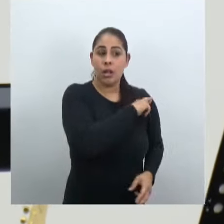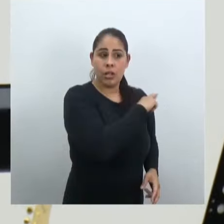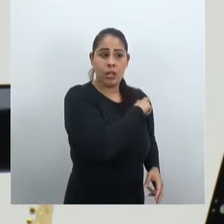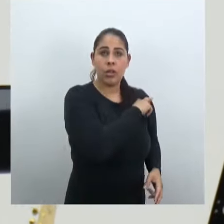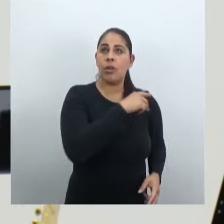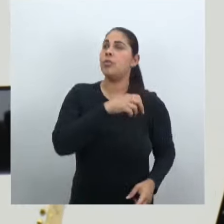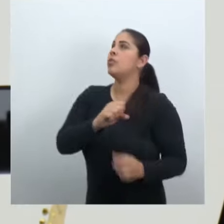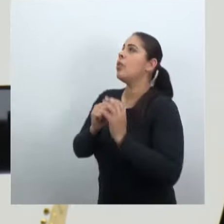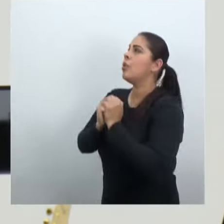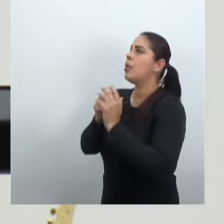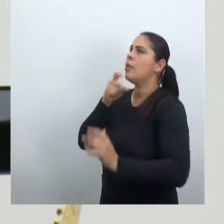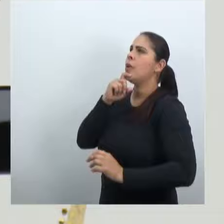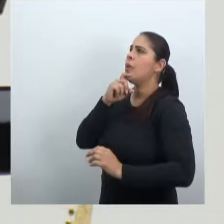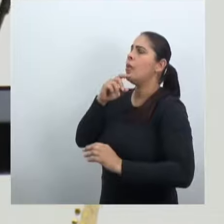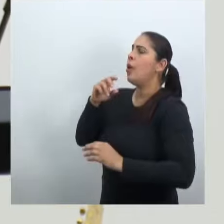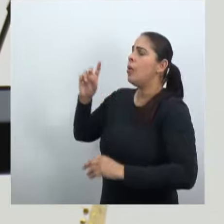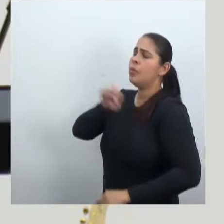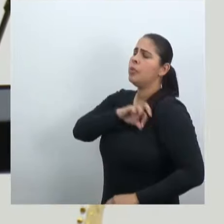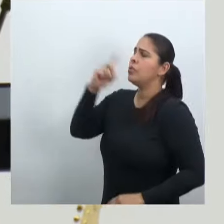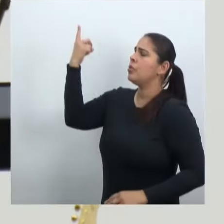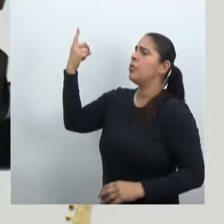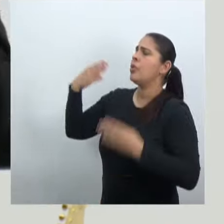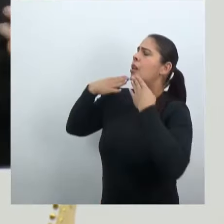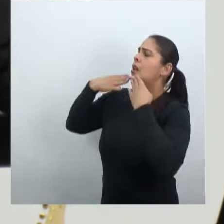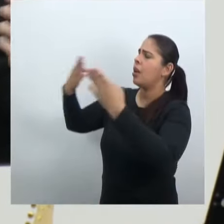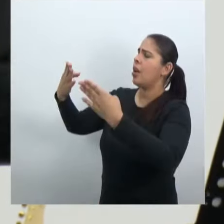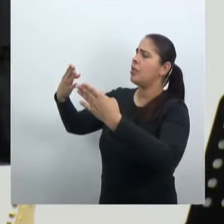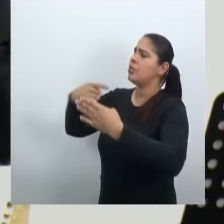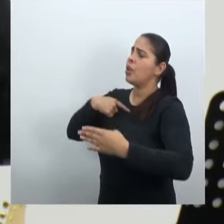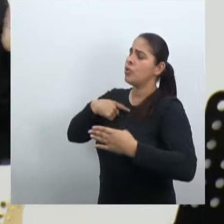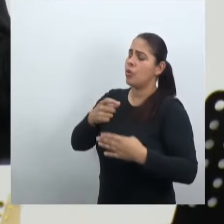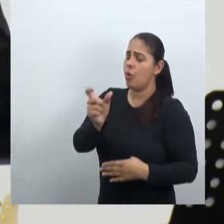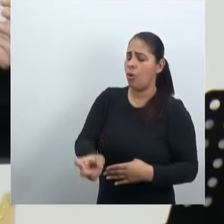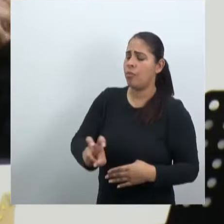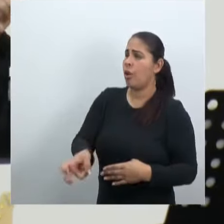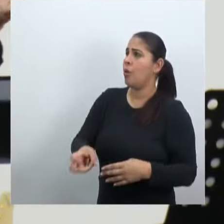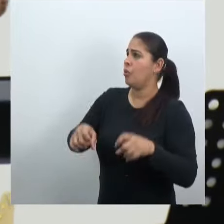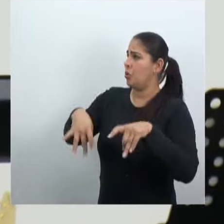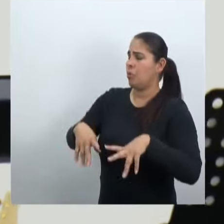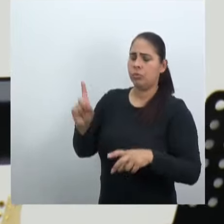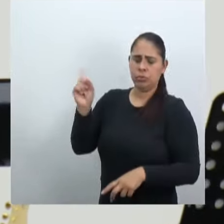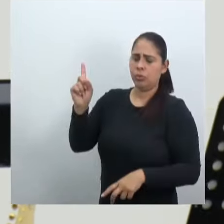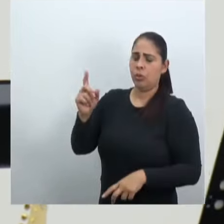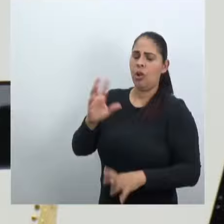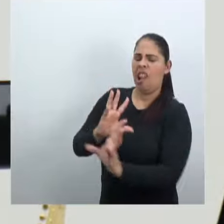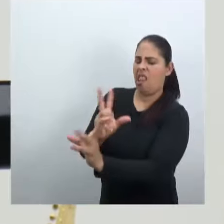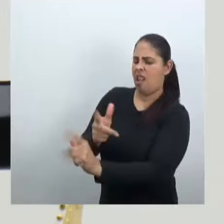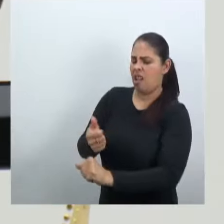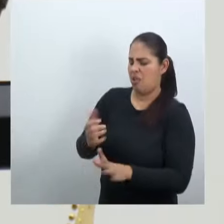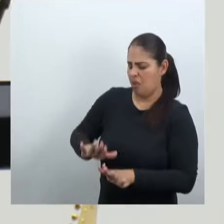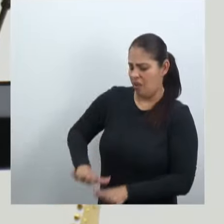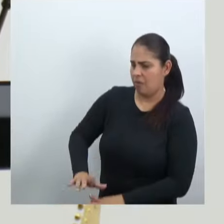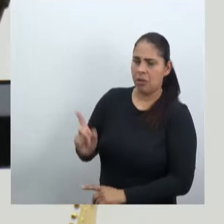las gracias porque yo no soy como los otros hombres, ladrones, injustos, adúlteros, ni aún como este